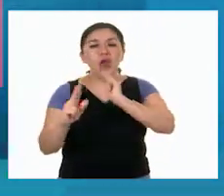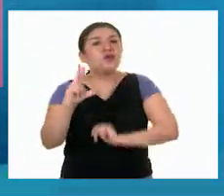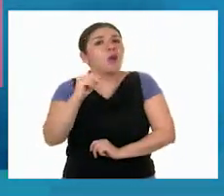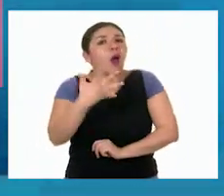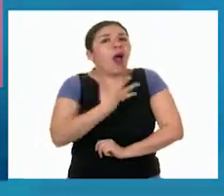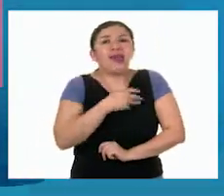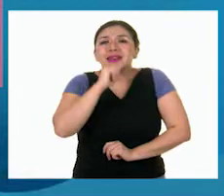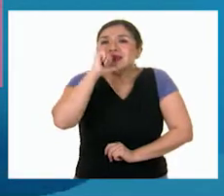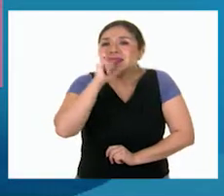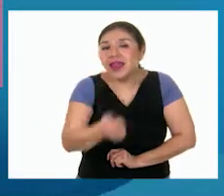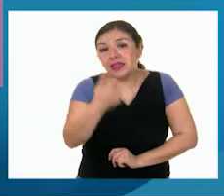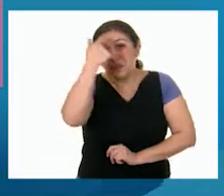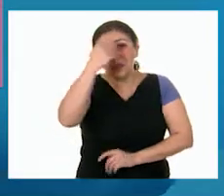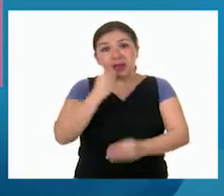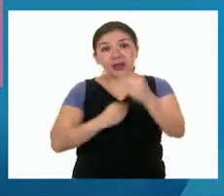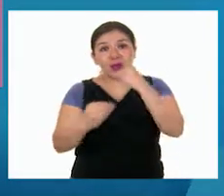centeno.